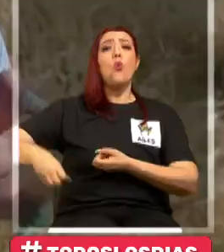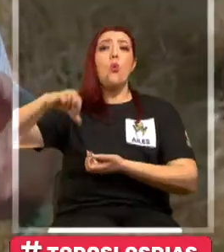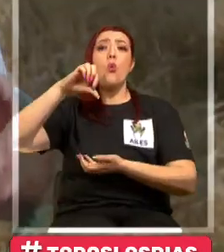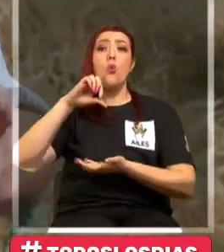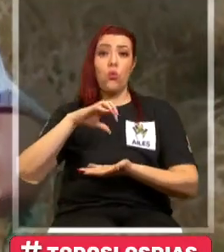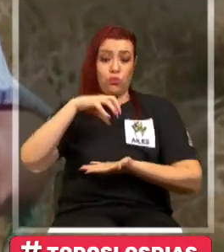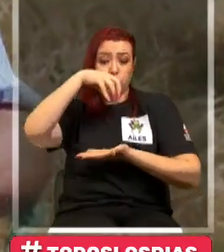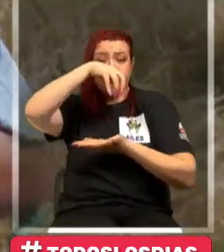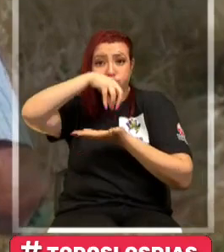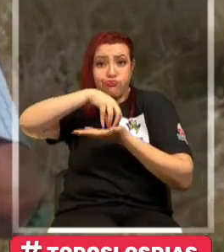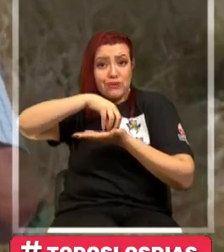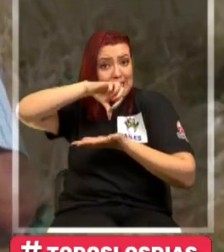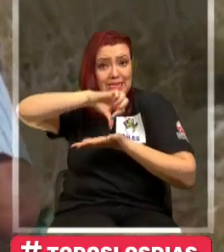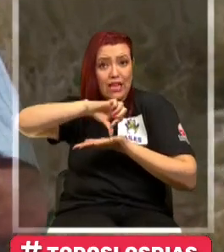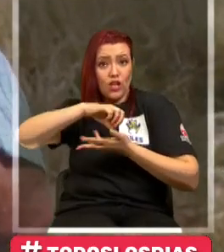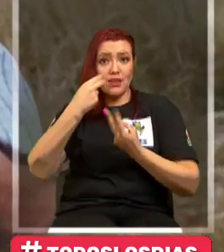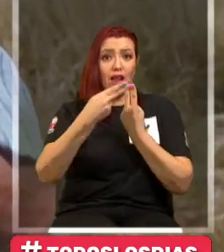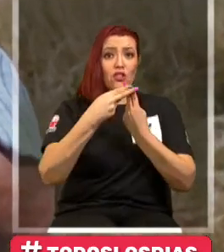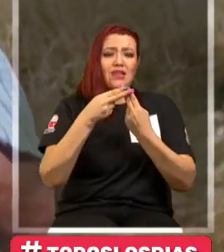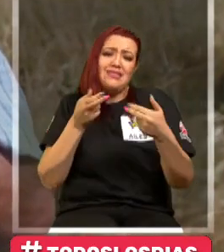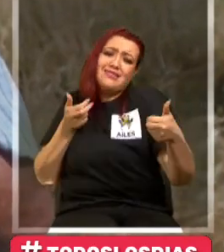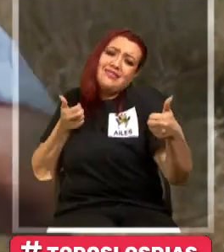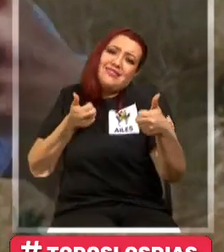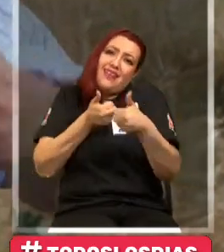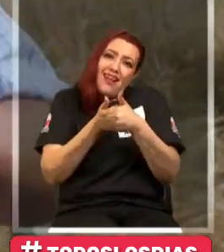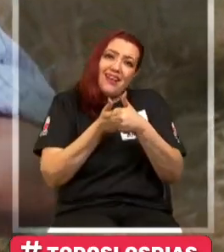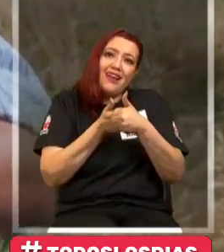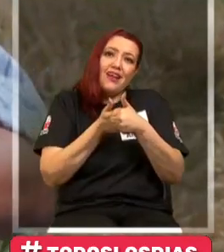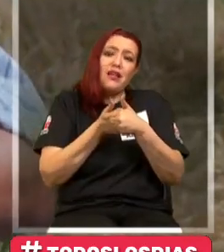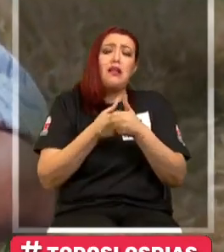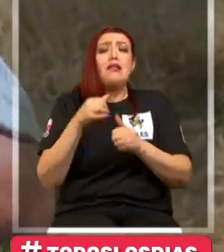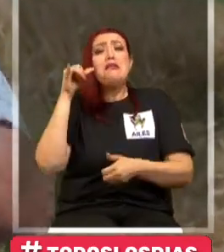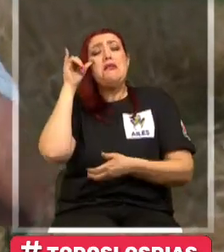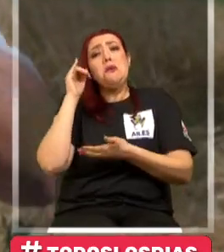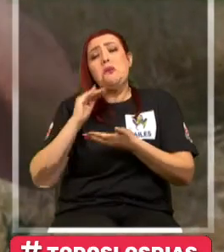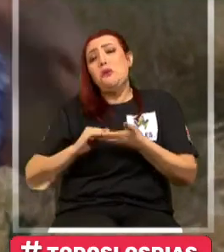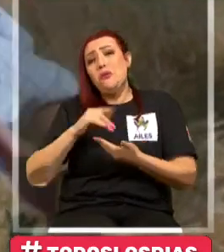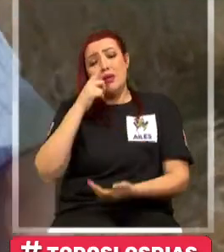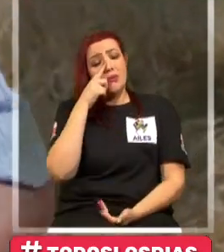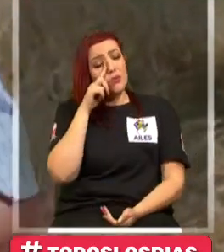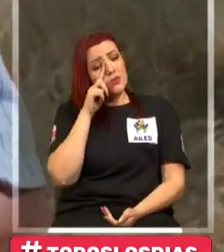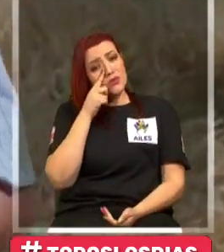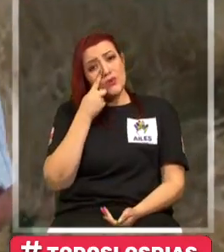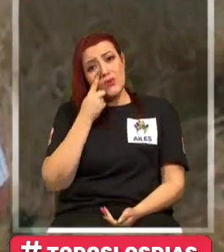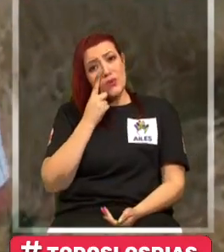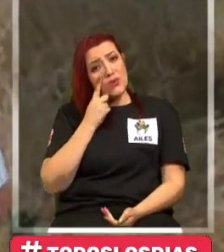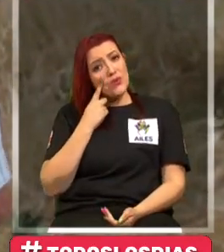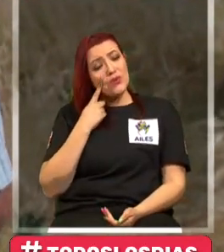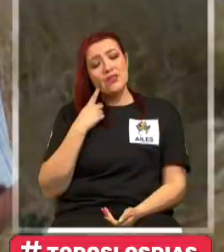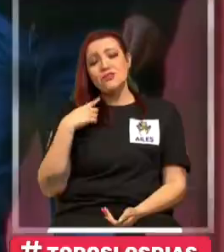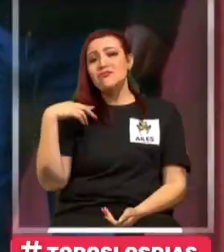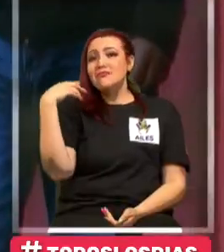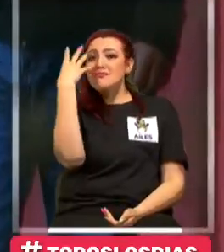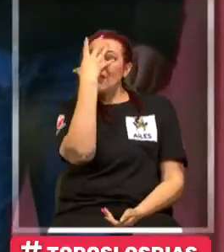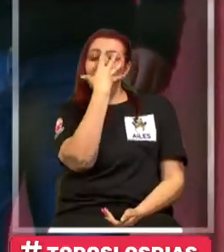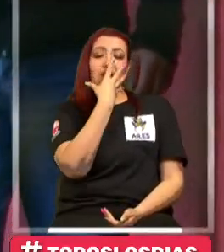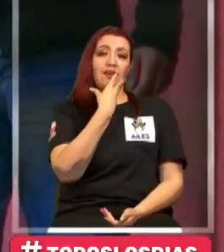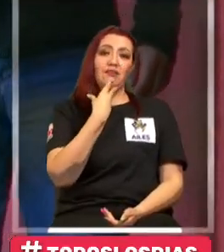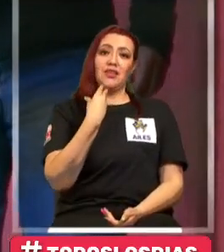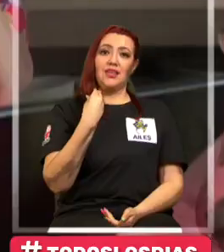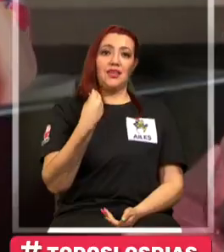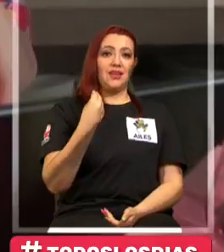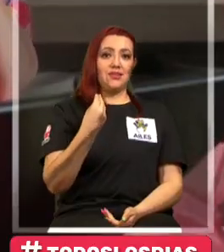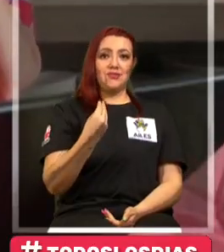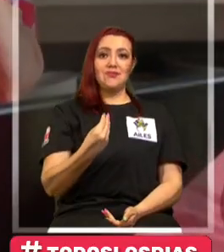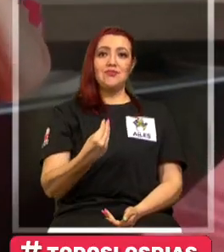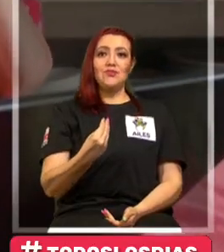cerca. Realmente yo lo siento como... Disculpe que me emocione. Va a ser una maravilla.